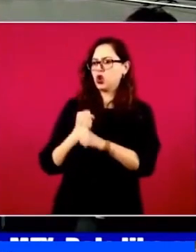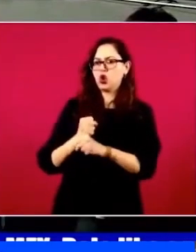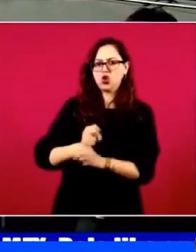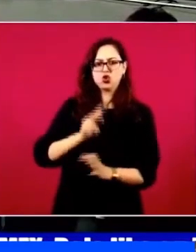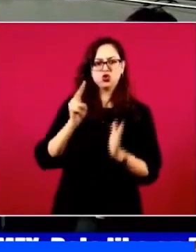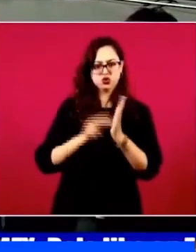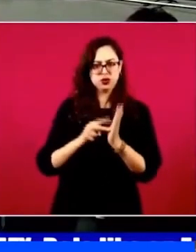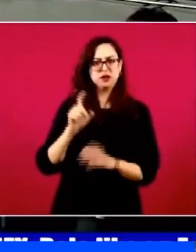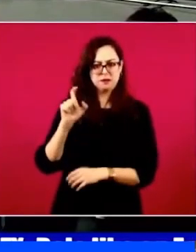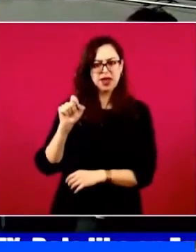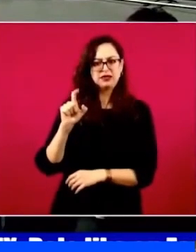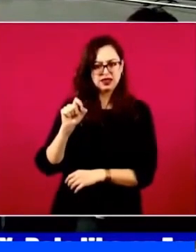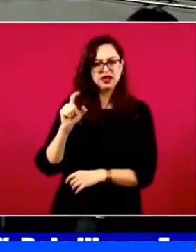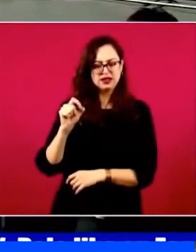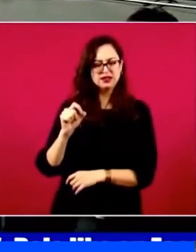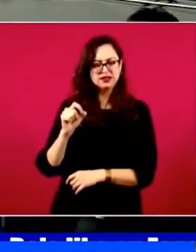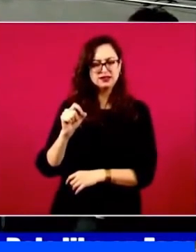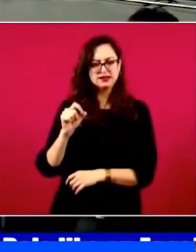Sí.